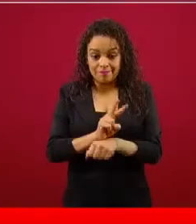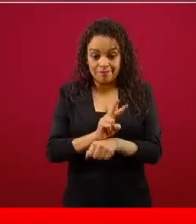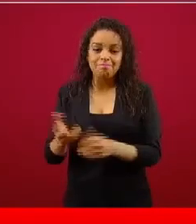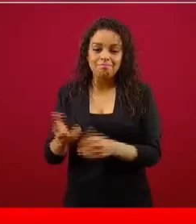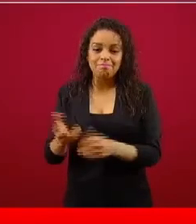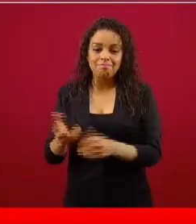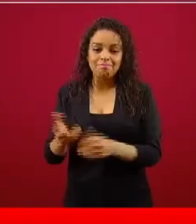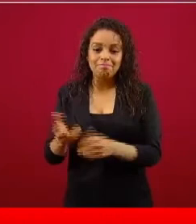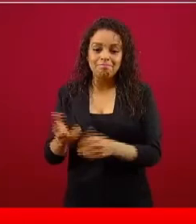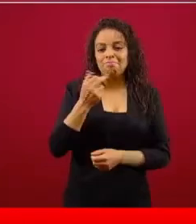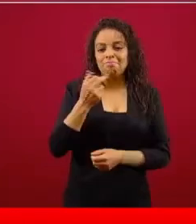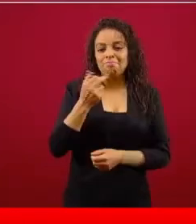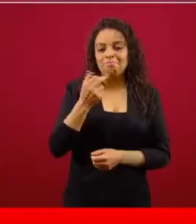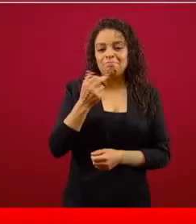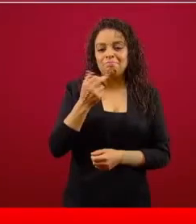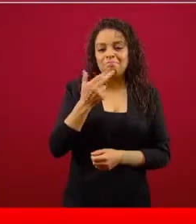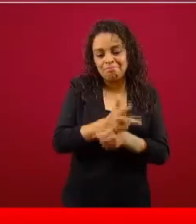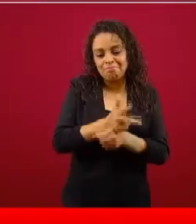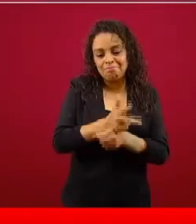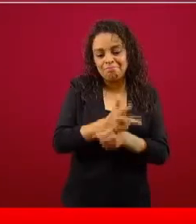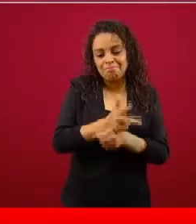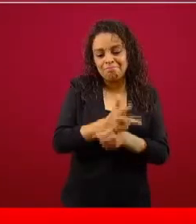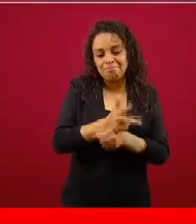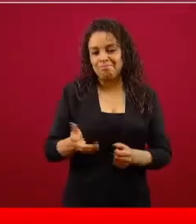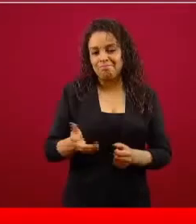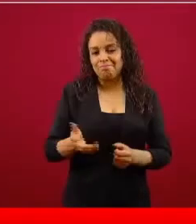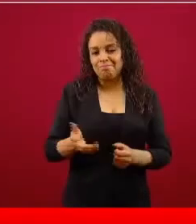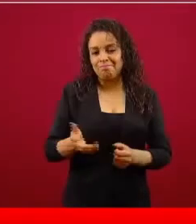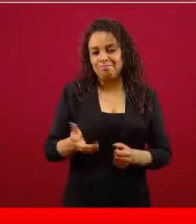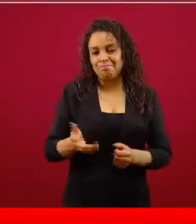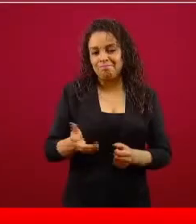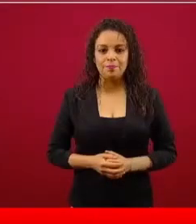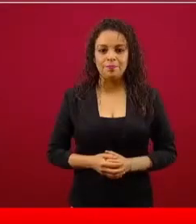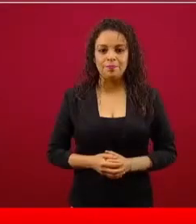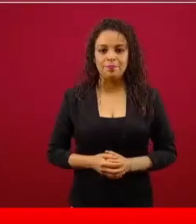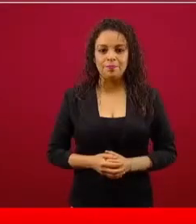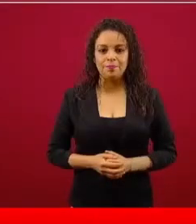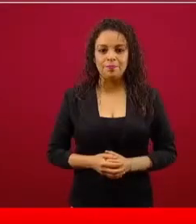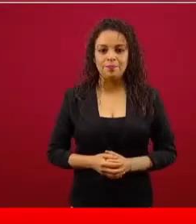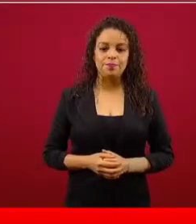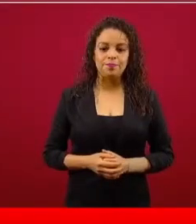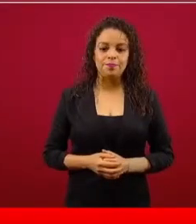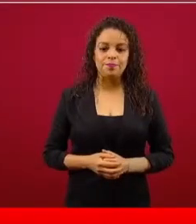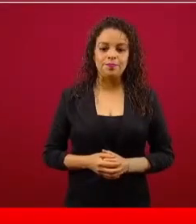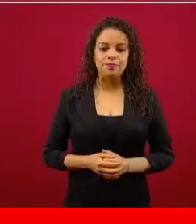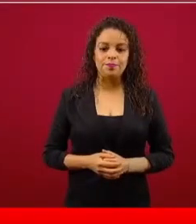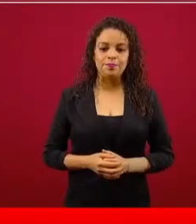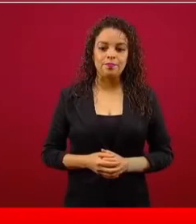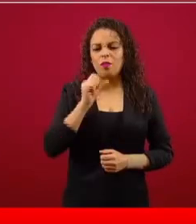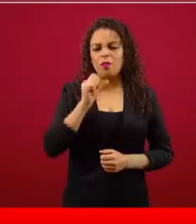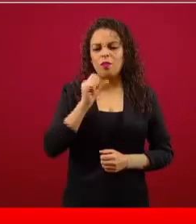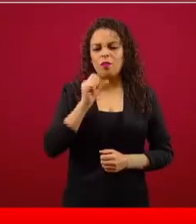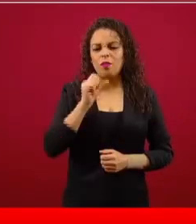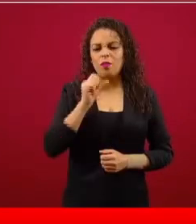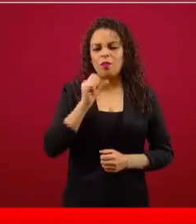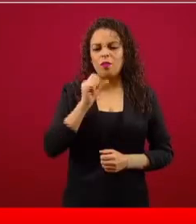¿de qué sirve? Es lo que pasaba cuando el robo de